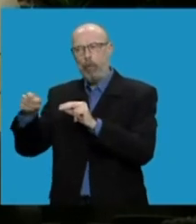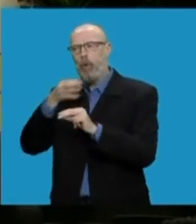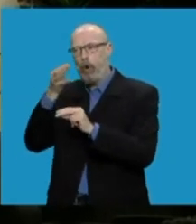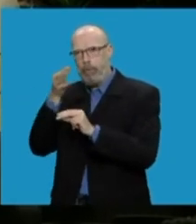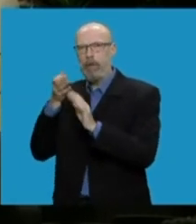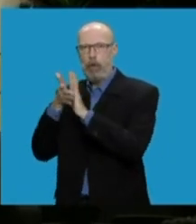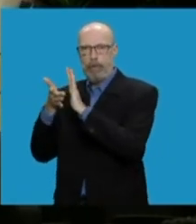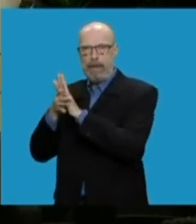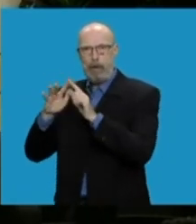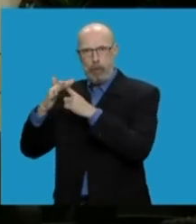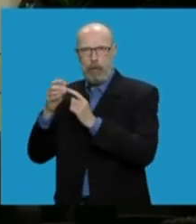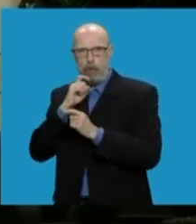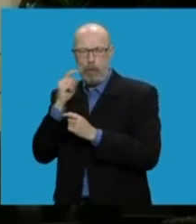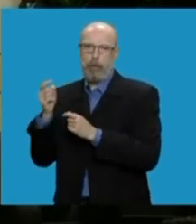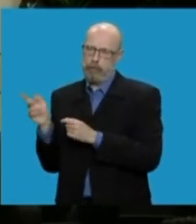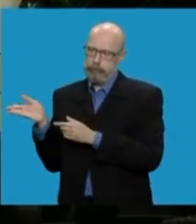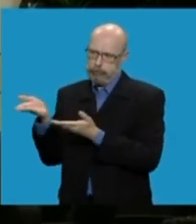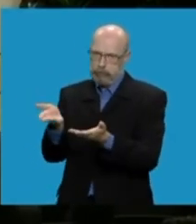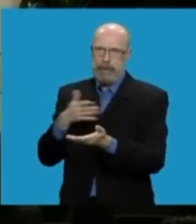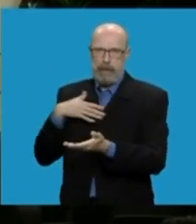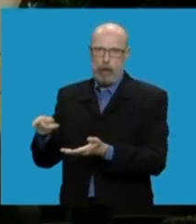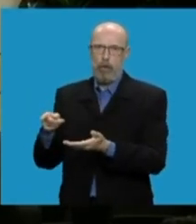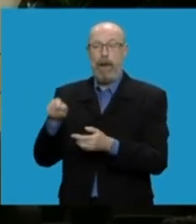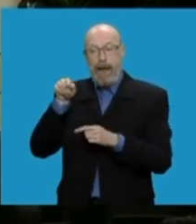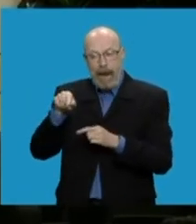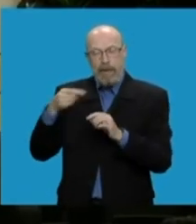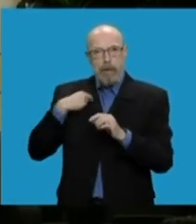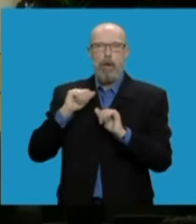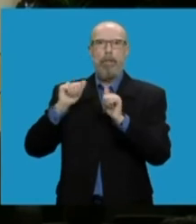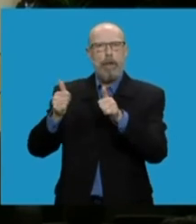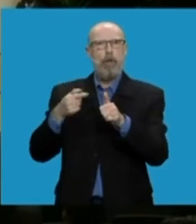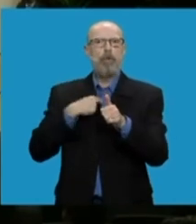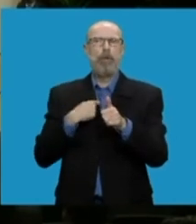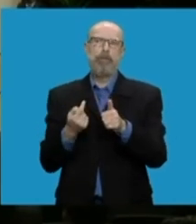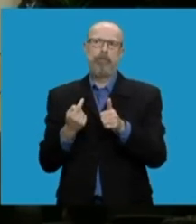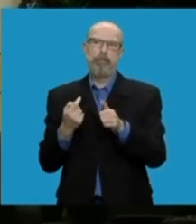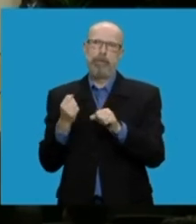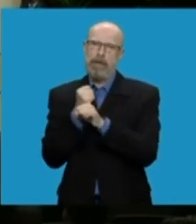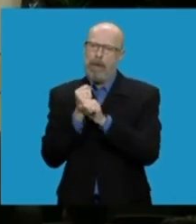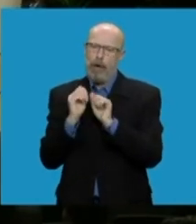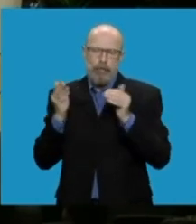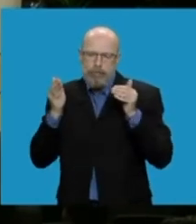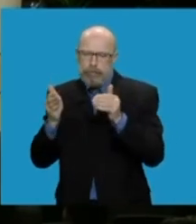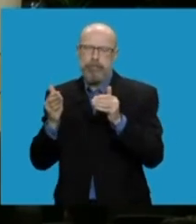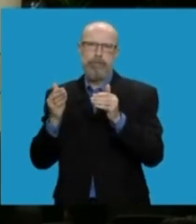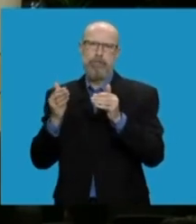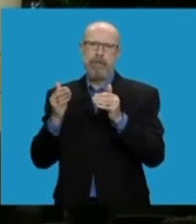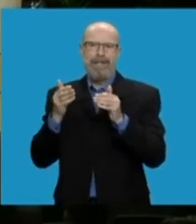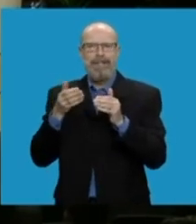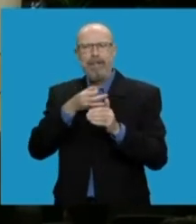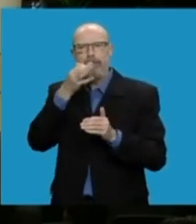poco mi intención y mi deseo de comentar el ciclismo en serio,